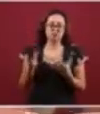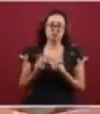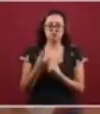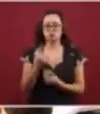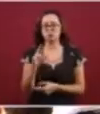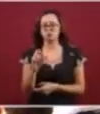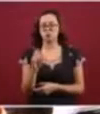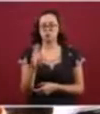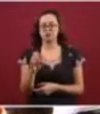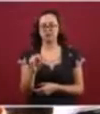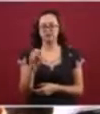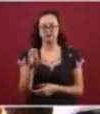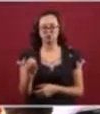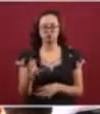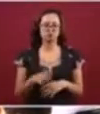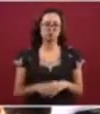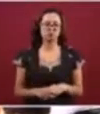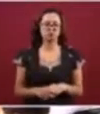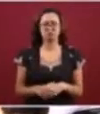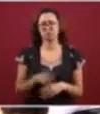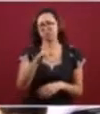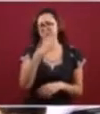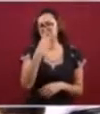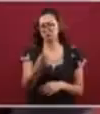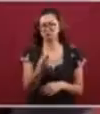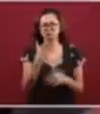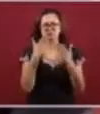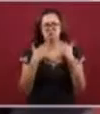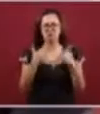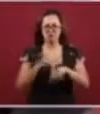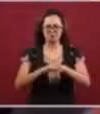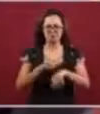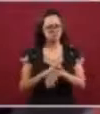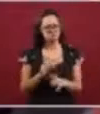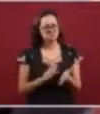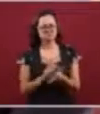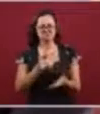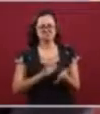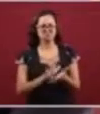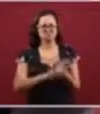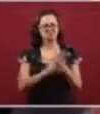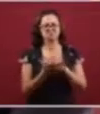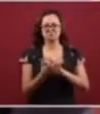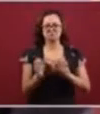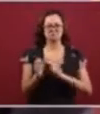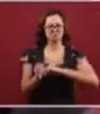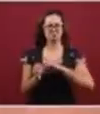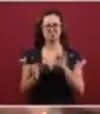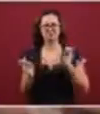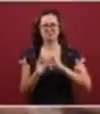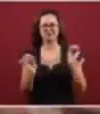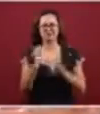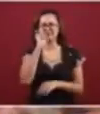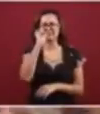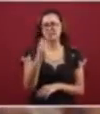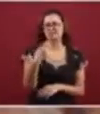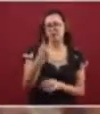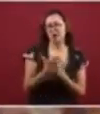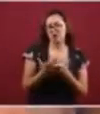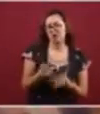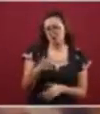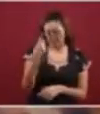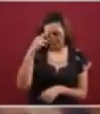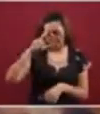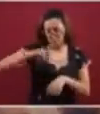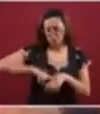Proceso. Usted dice que dentro de la agencia no hay nepotismo. Y si usted como directora tiene la posibilidad o habría la posibilidad